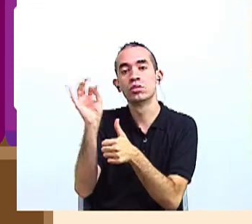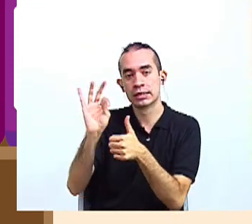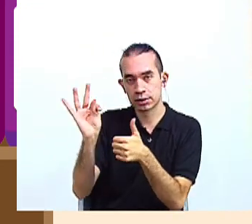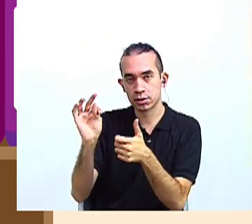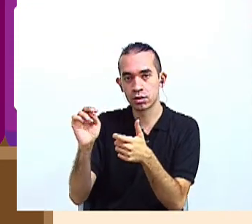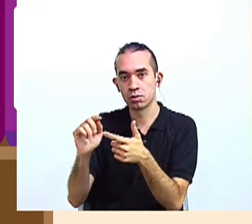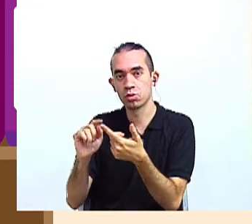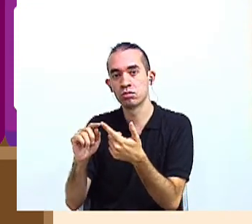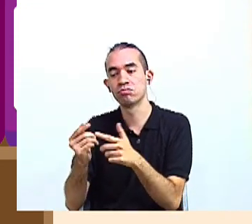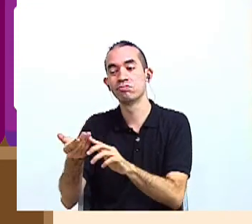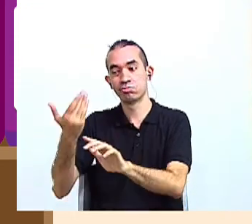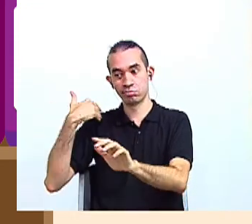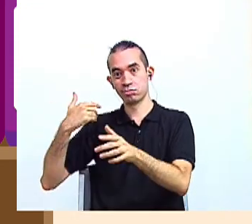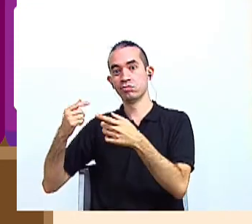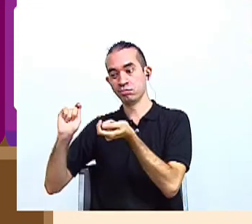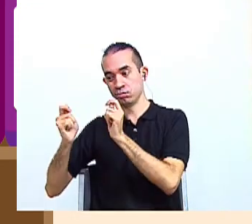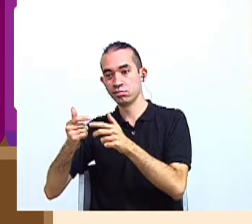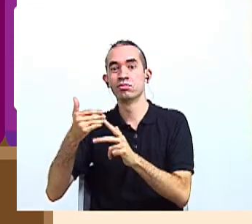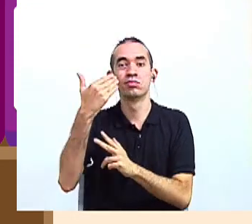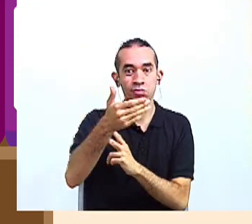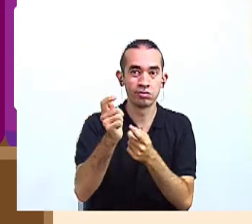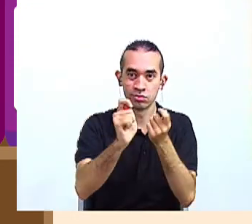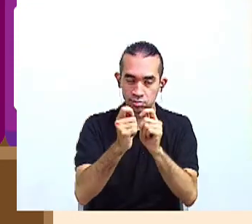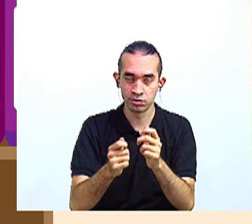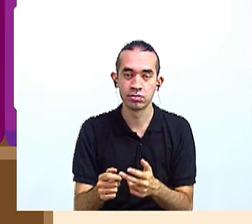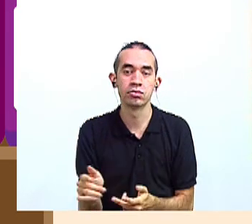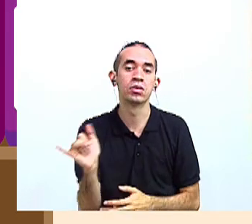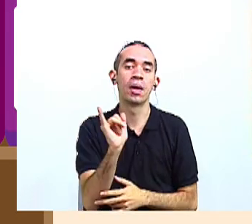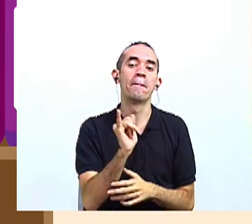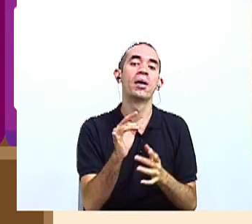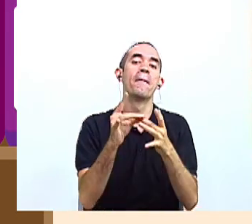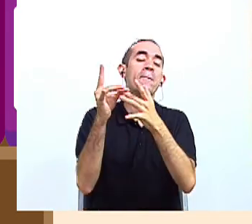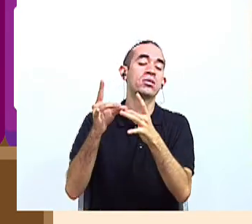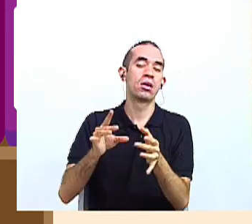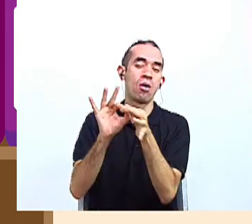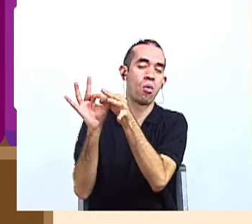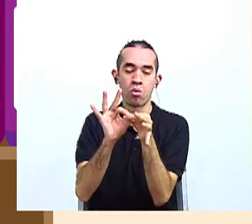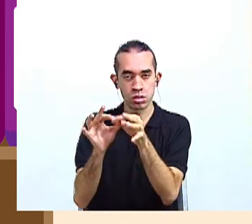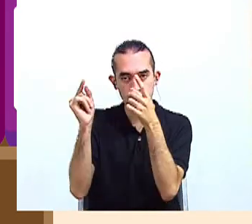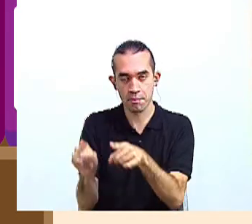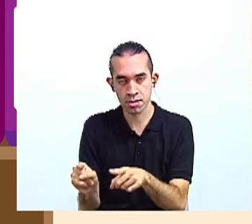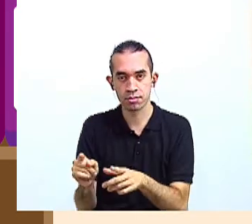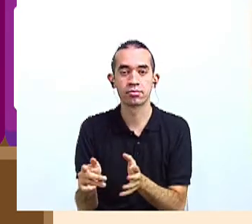al modificar antepuesto y pospuesto, y los casos especiales de concordancia.